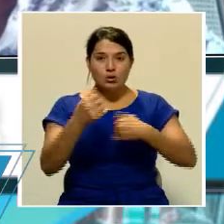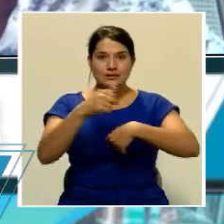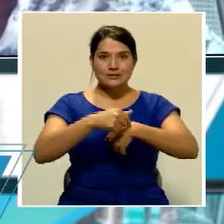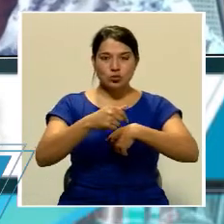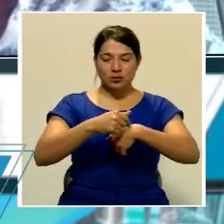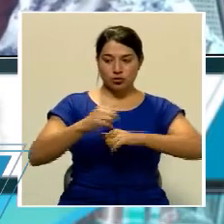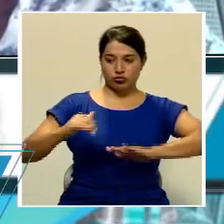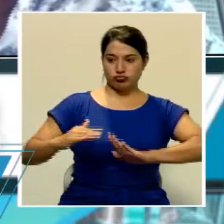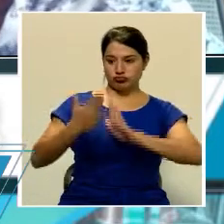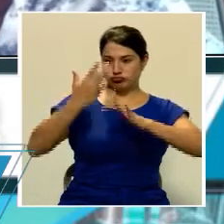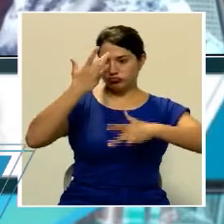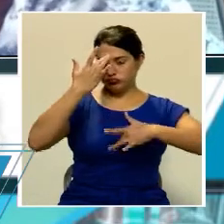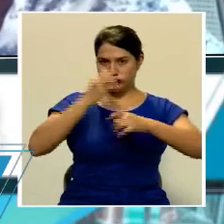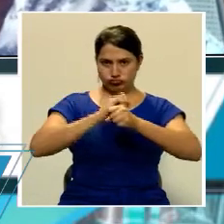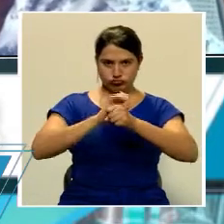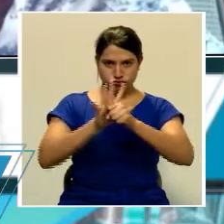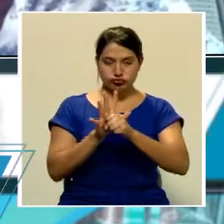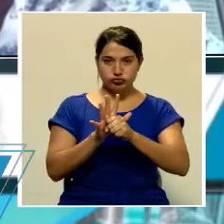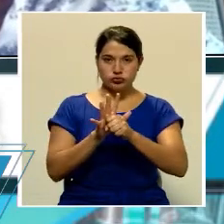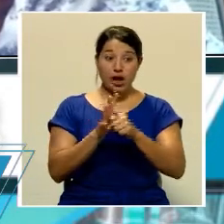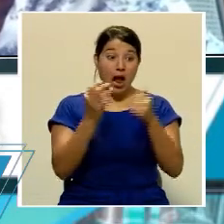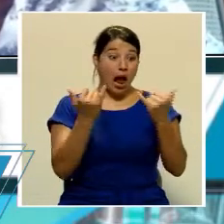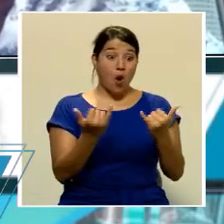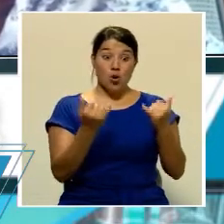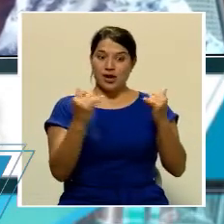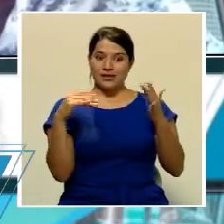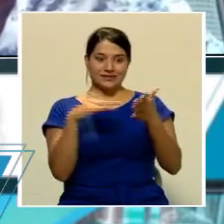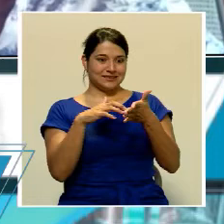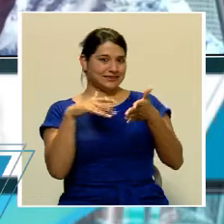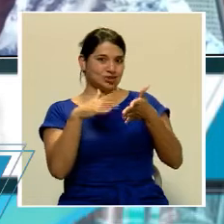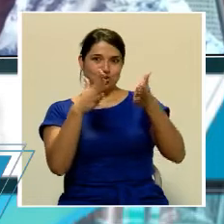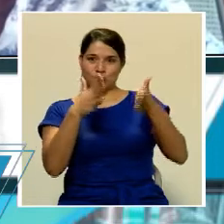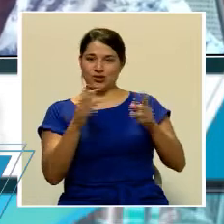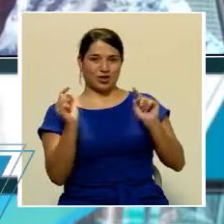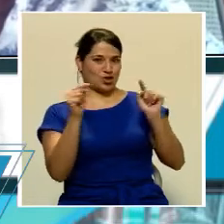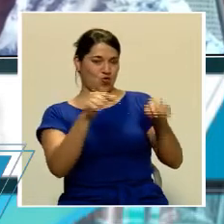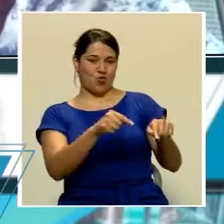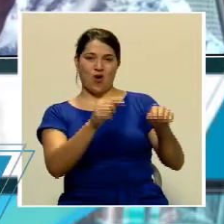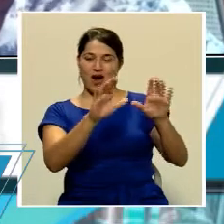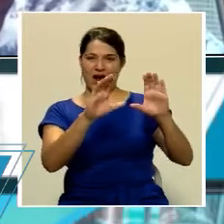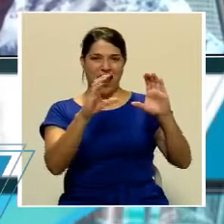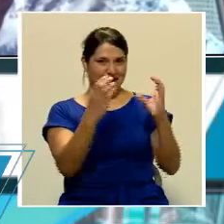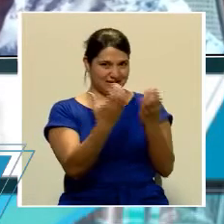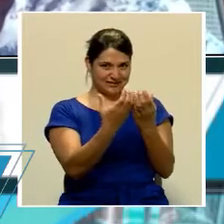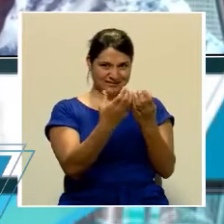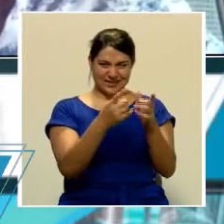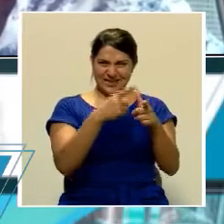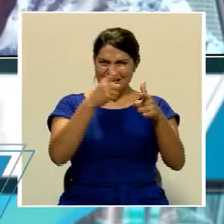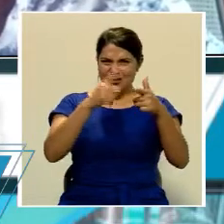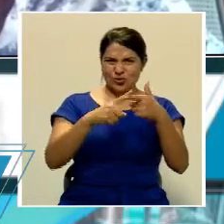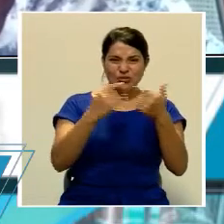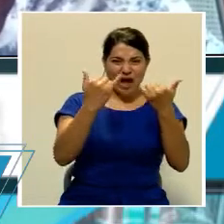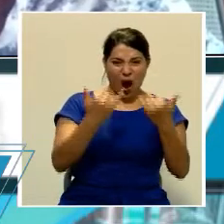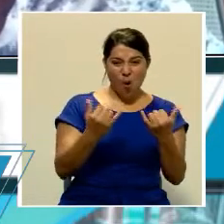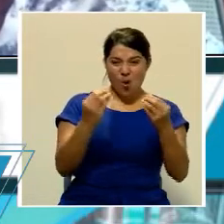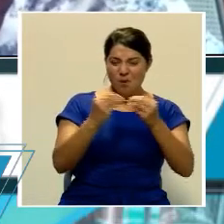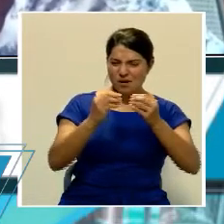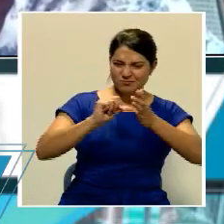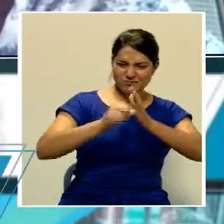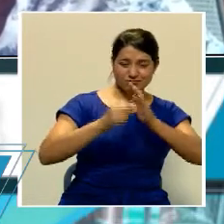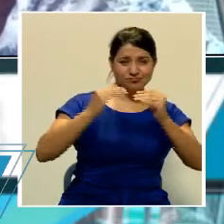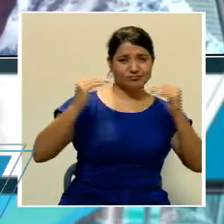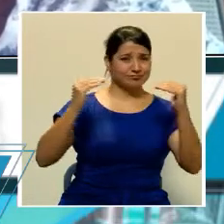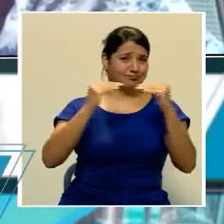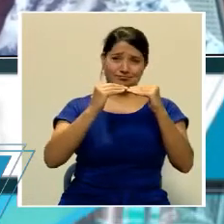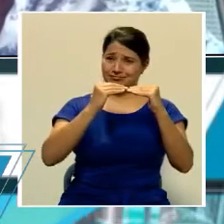COVID, con el corte en las clases presenciales, confluyen la brecha digital, la brecha económica y también